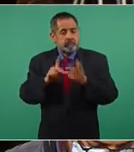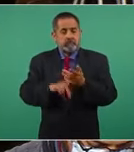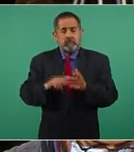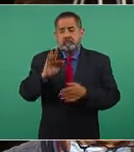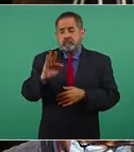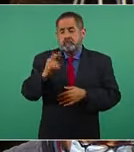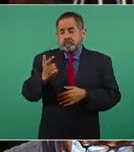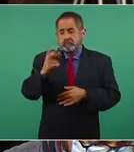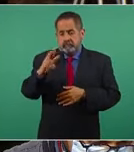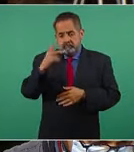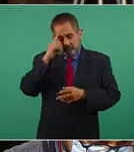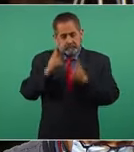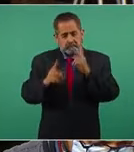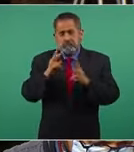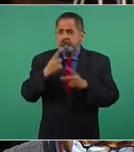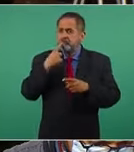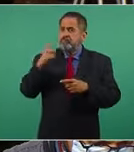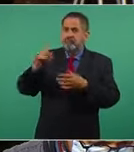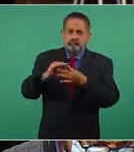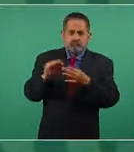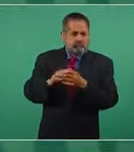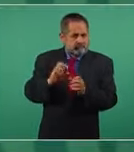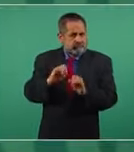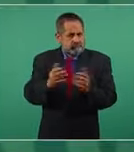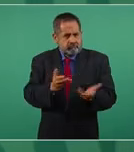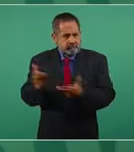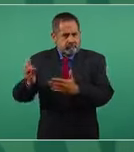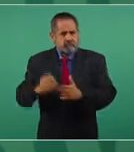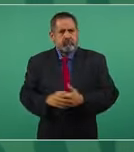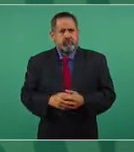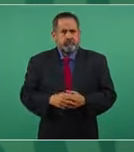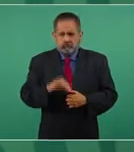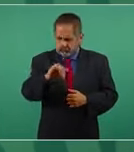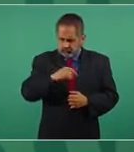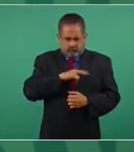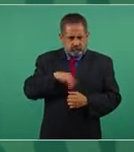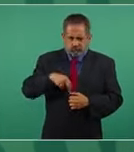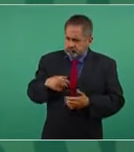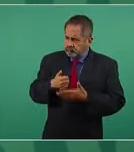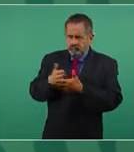para realizar sus denuncias y que se les apoye. Claro que sí, nosotros ayudamos.